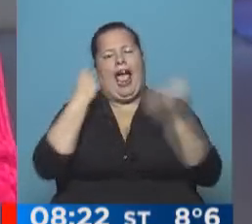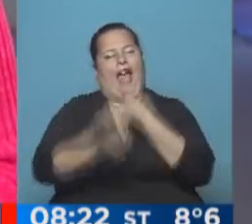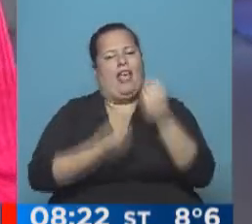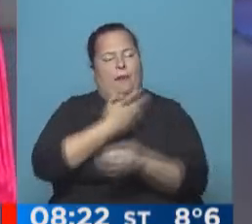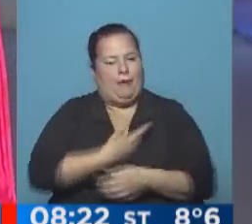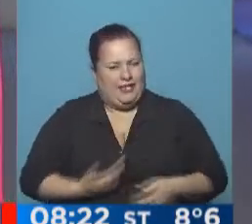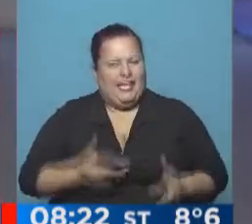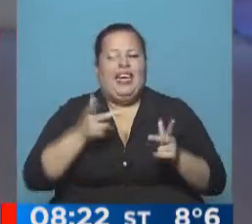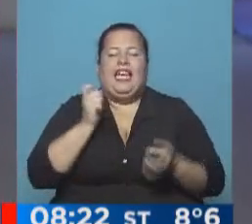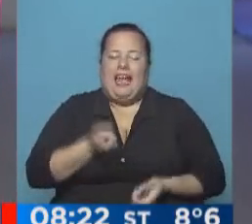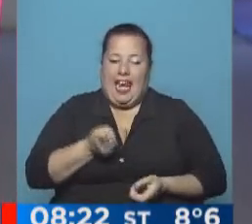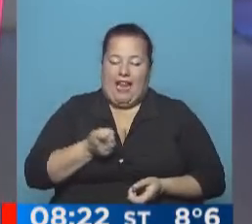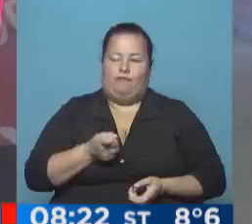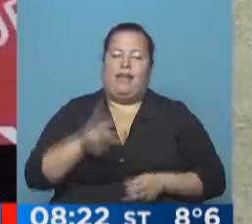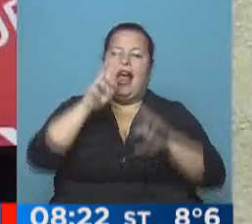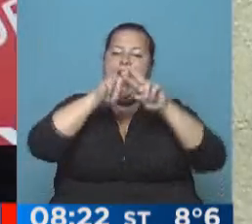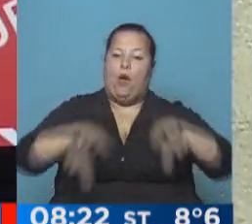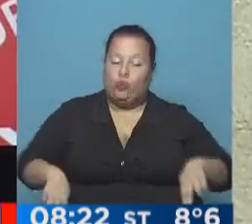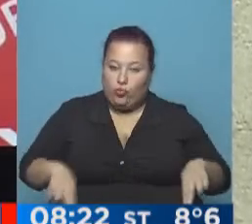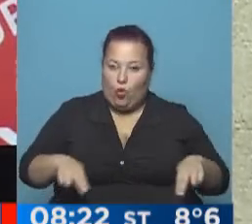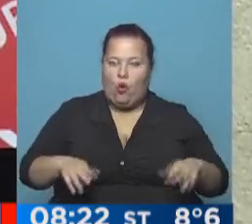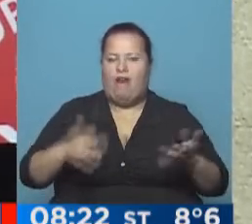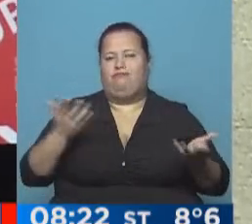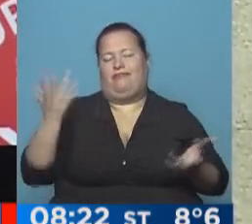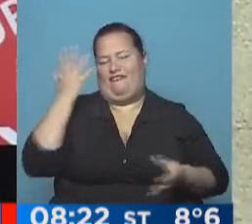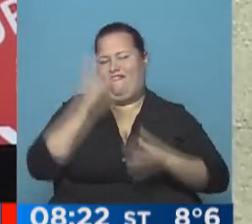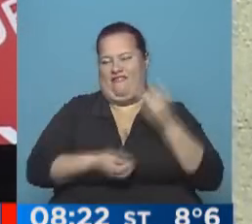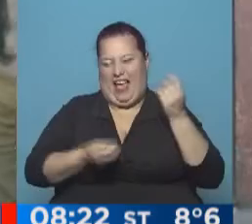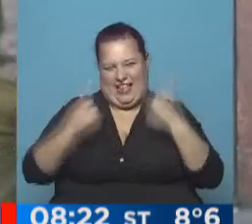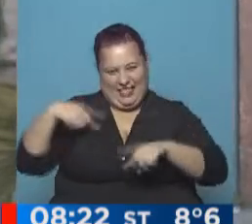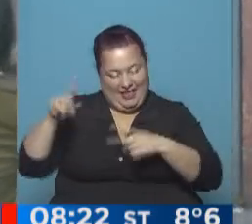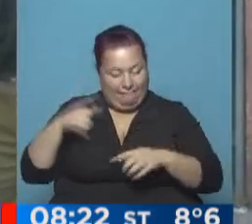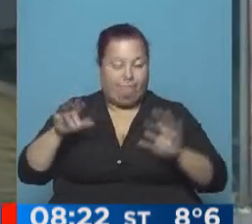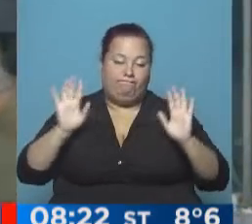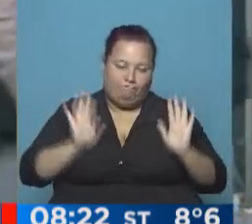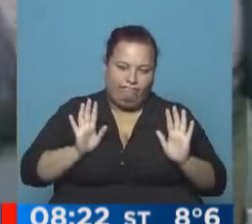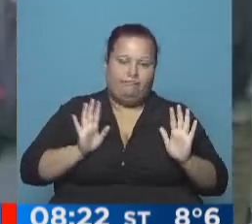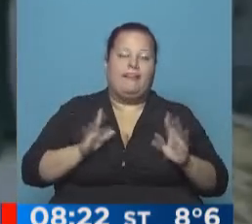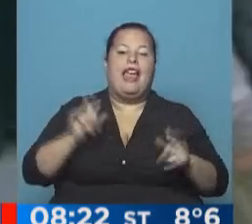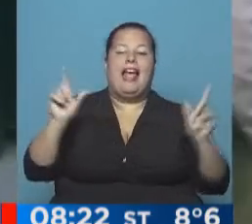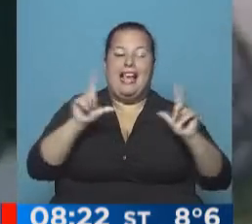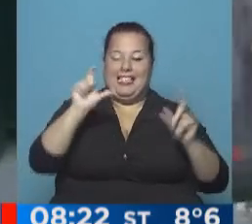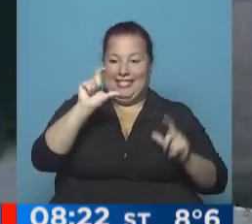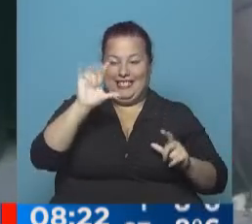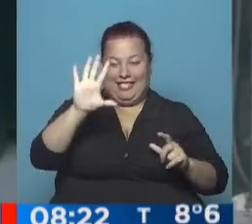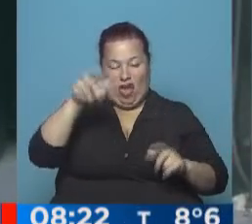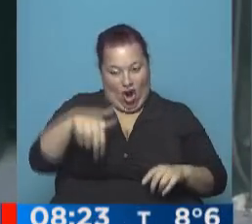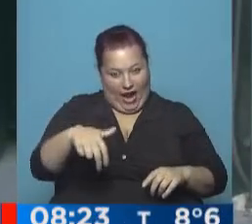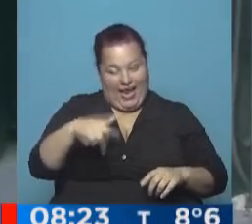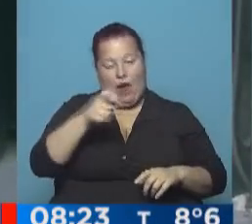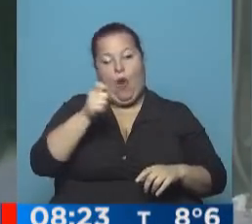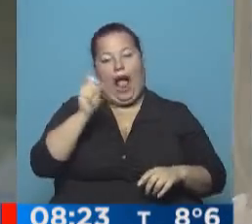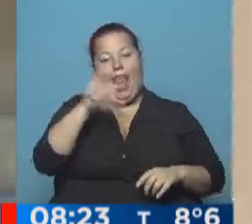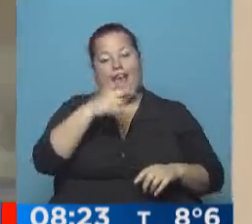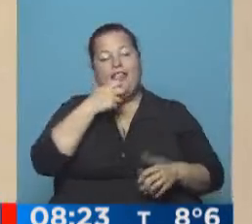presidenciales Hablamos de una clausura basada en un error administrativo bueno el canal c5n que es el canal